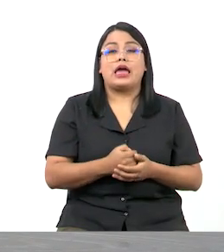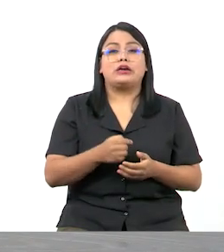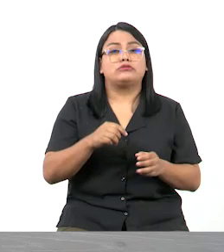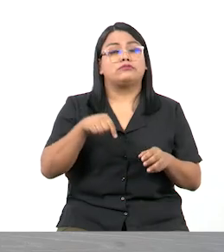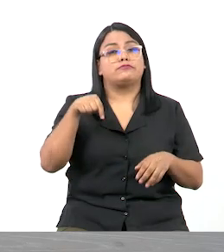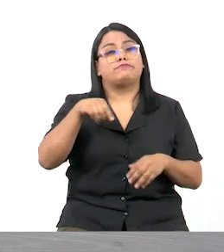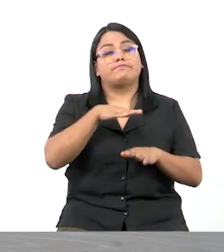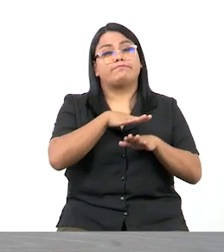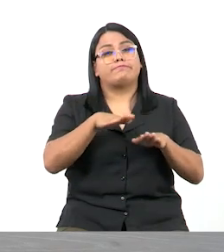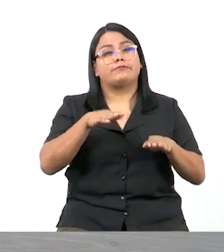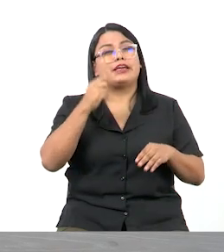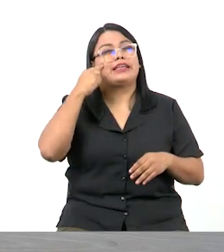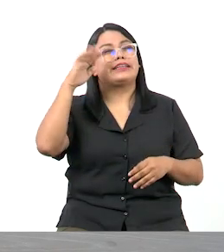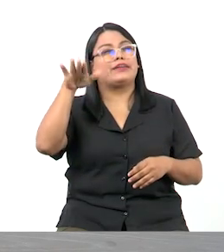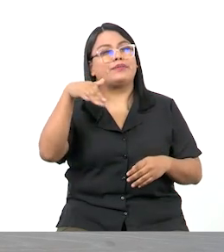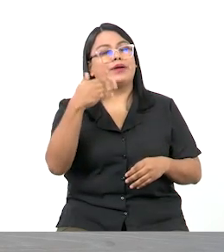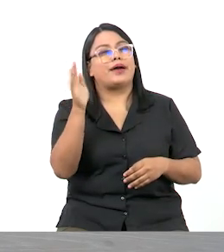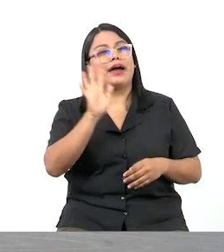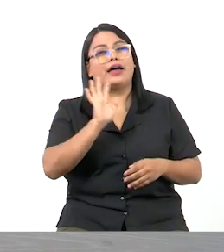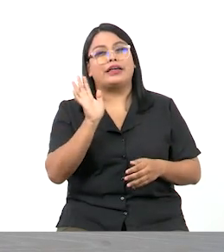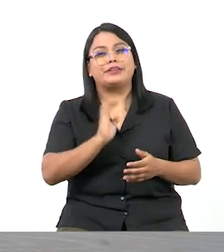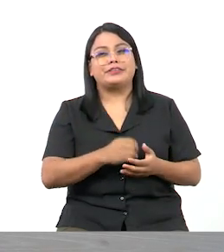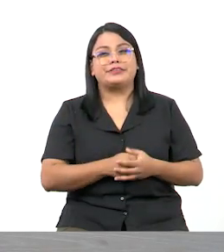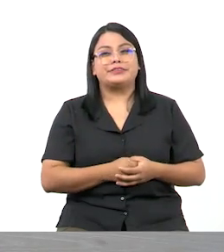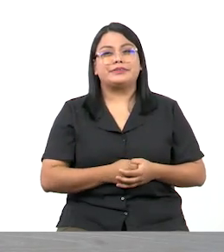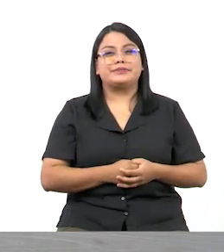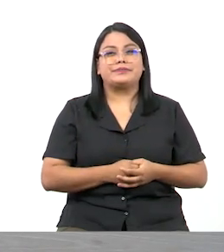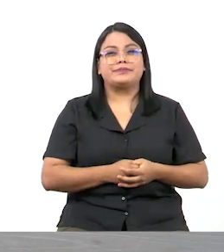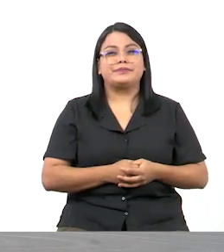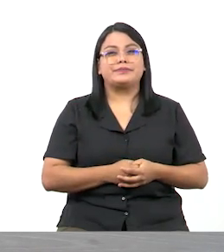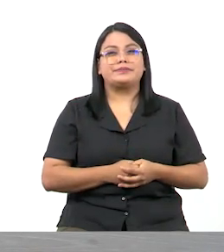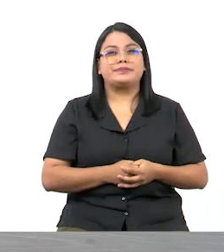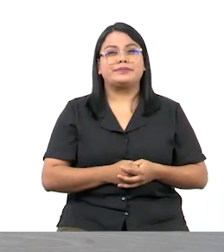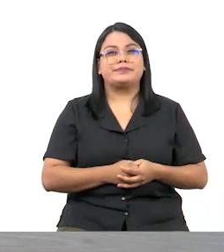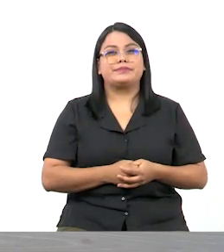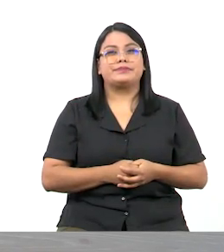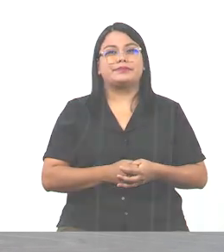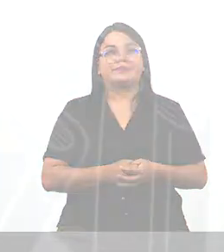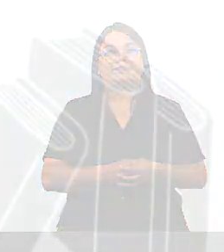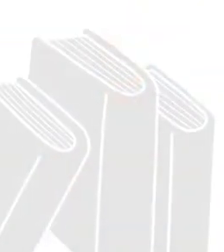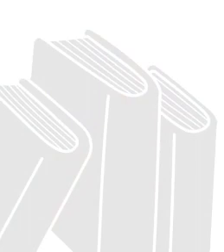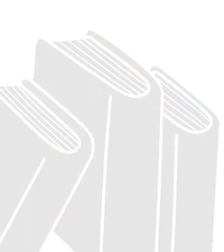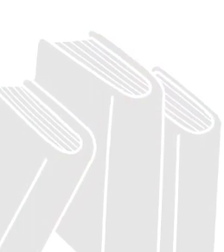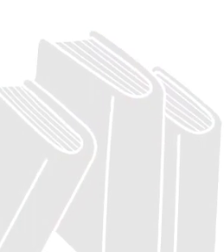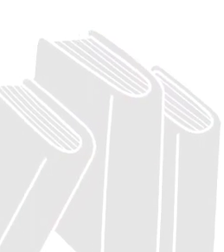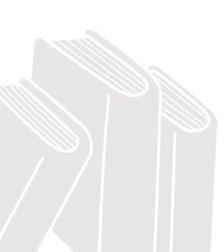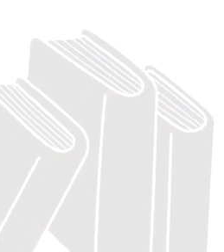durante esta jornada. Esto ha sido todo por hoy y nos vemos en la próxima. Hasta la próxima.